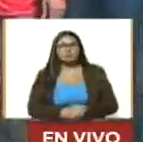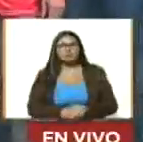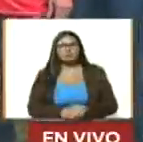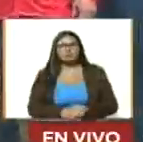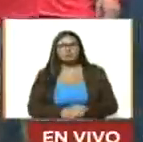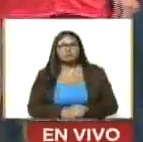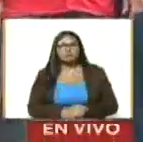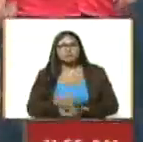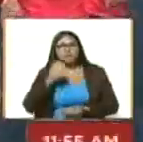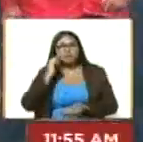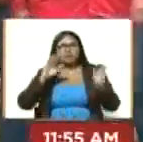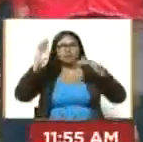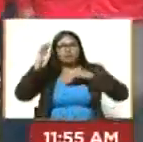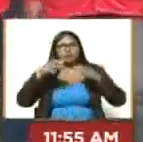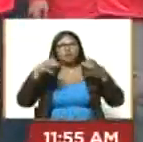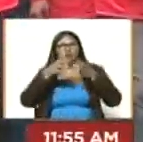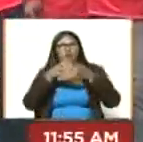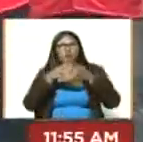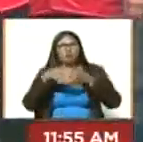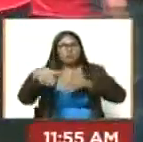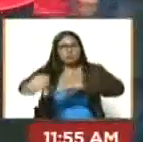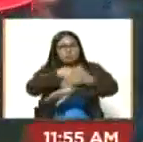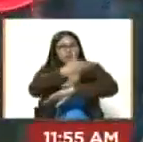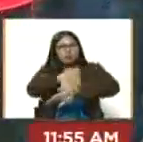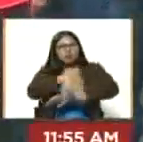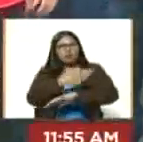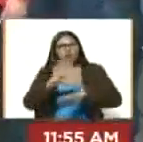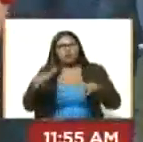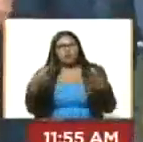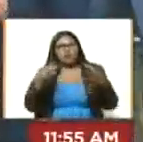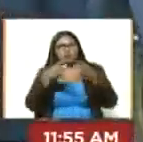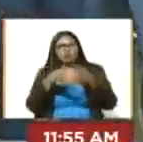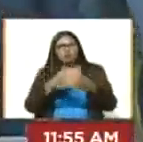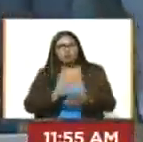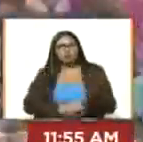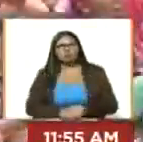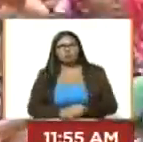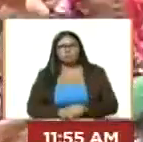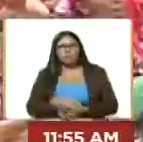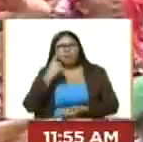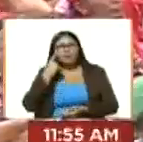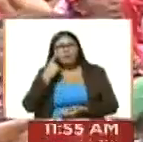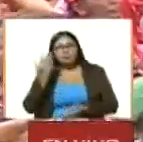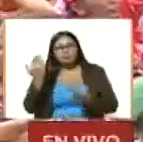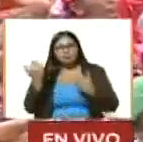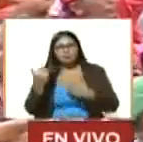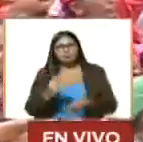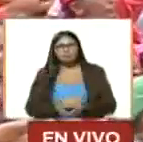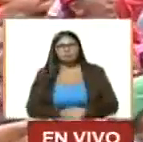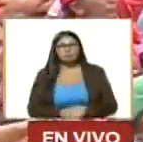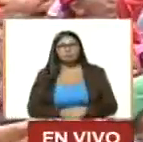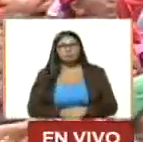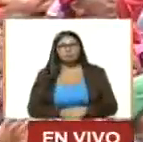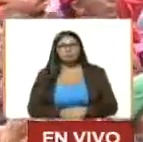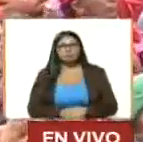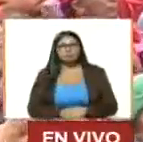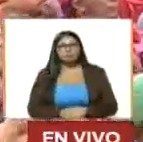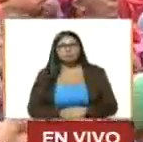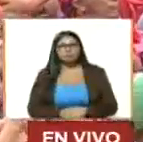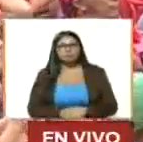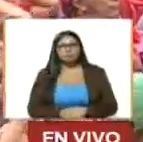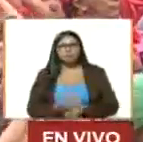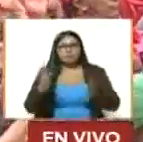Levanten la mano los equipos de calle. ¿Cuál es el equipo? Dame acá, para que vea aquí. Me dieron esto.